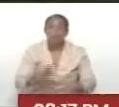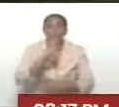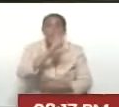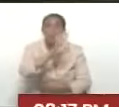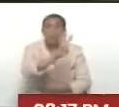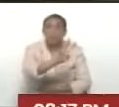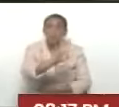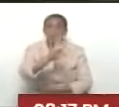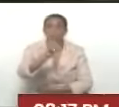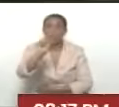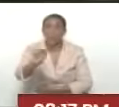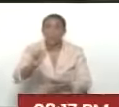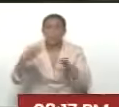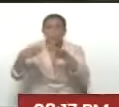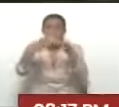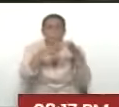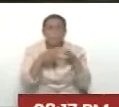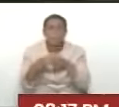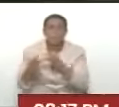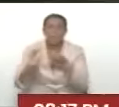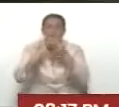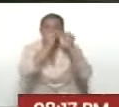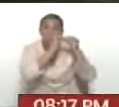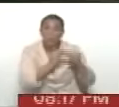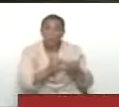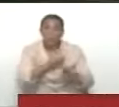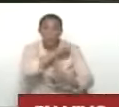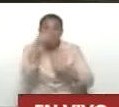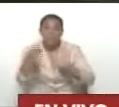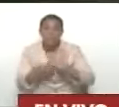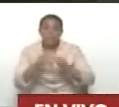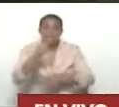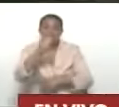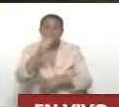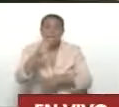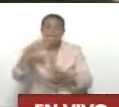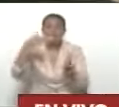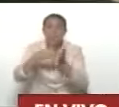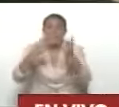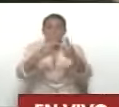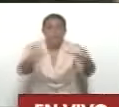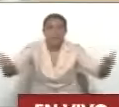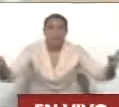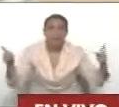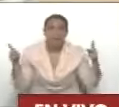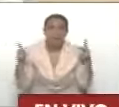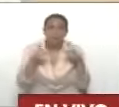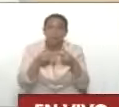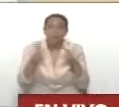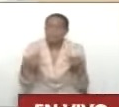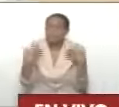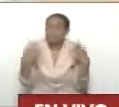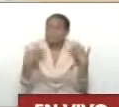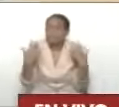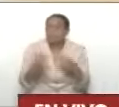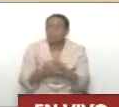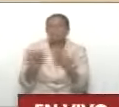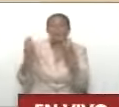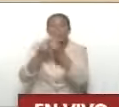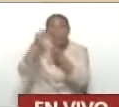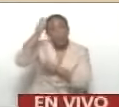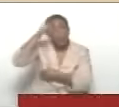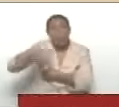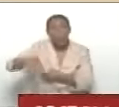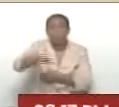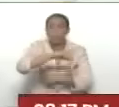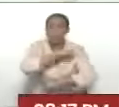materiales y equipos. Se han rehabilitado un complejo de más de 10.000 metros cuadrados, y por eso estamos muy contentos aquí junto al pueblo, junto